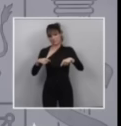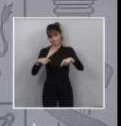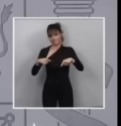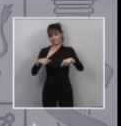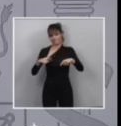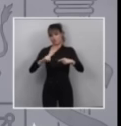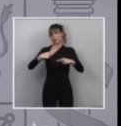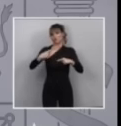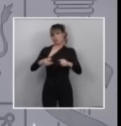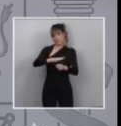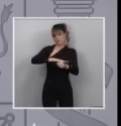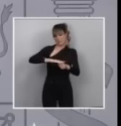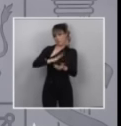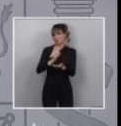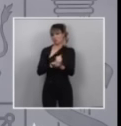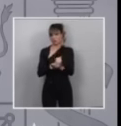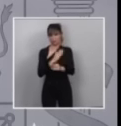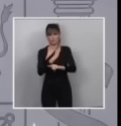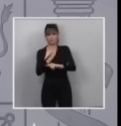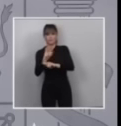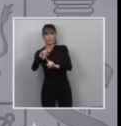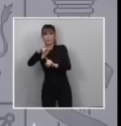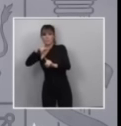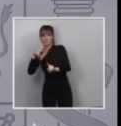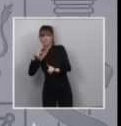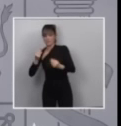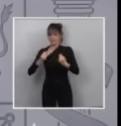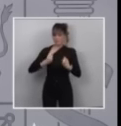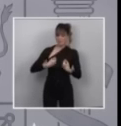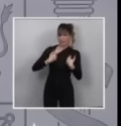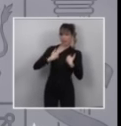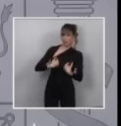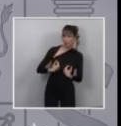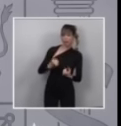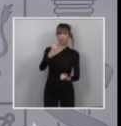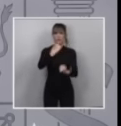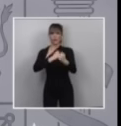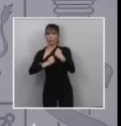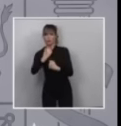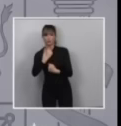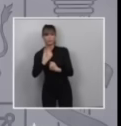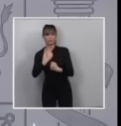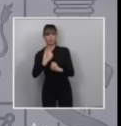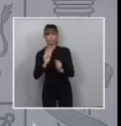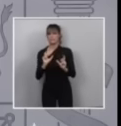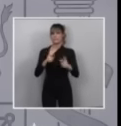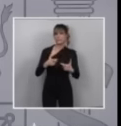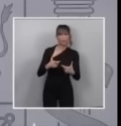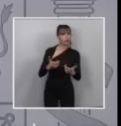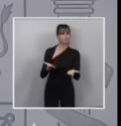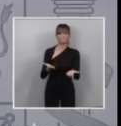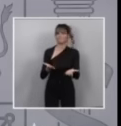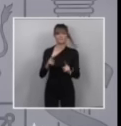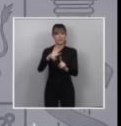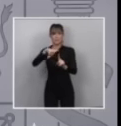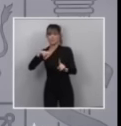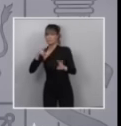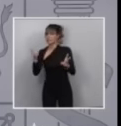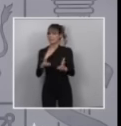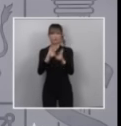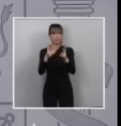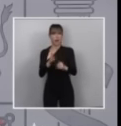acarreando en todos los ámbitos desde el punto de vista vital humano económico sectorial desde el punto de vista